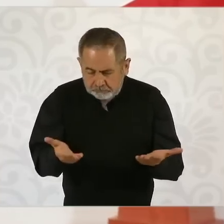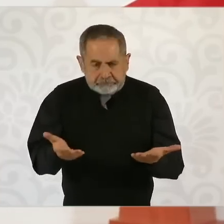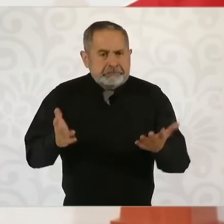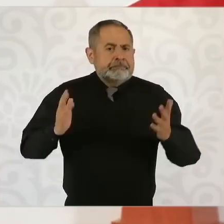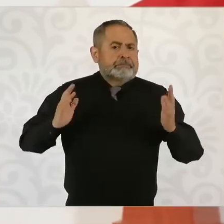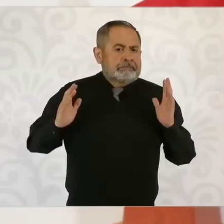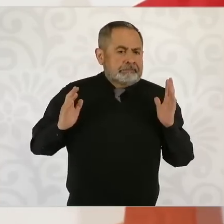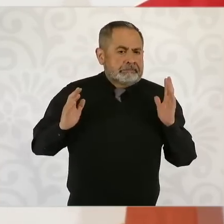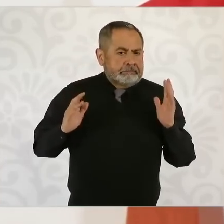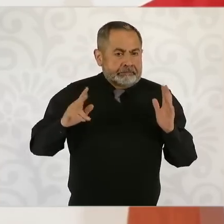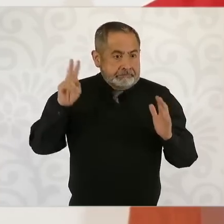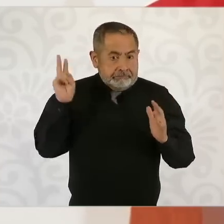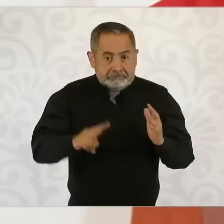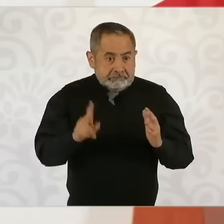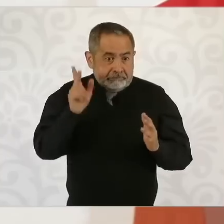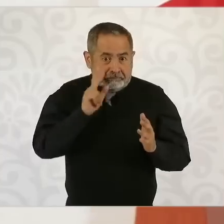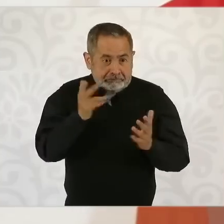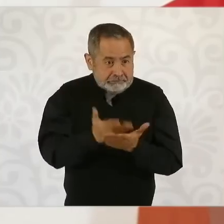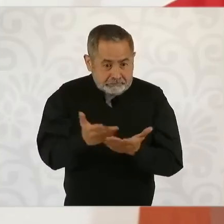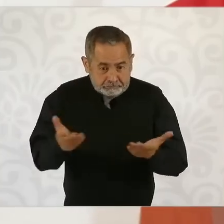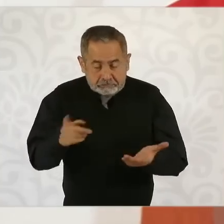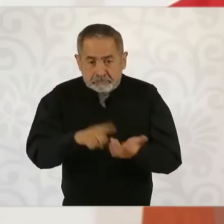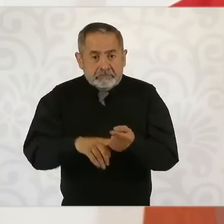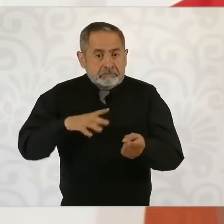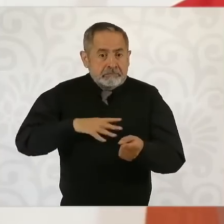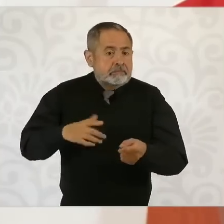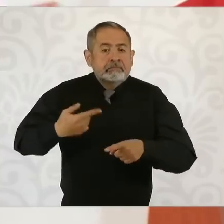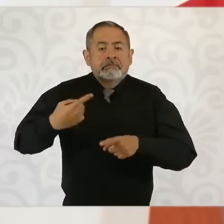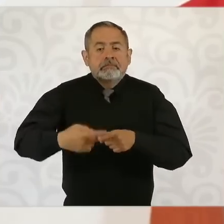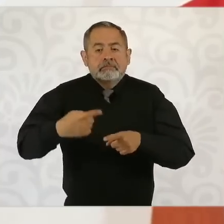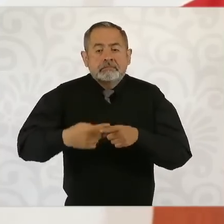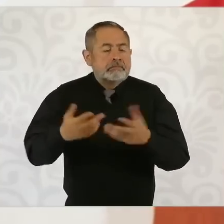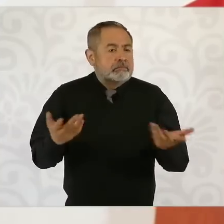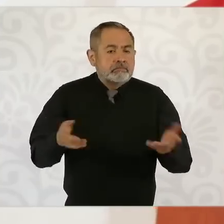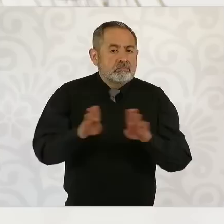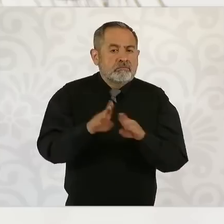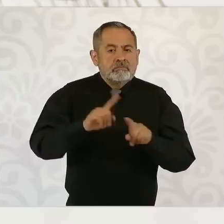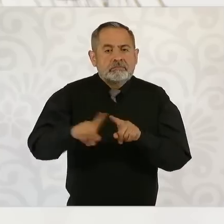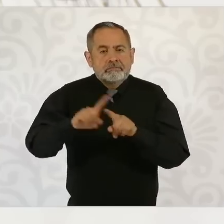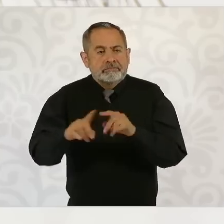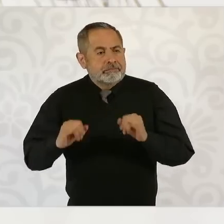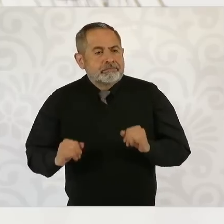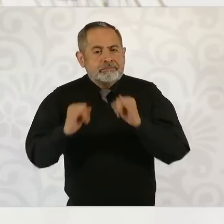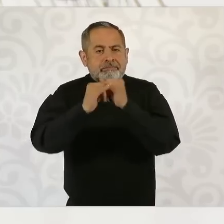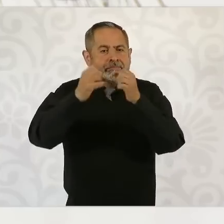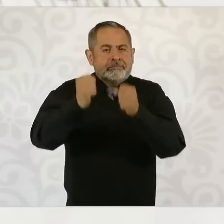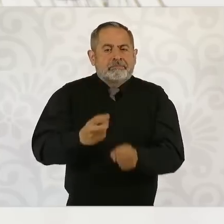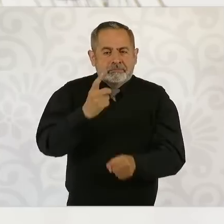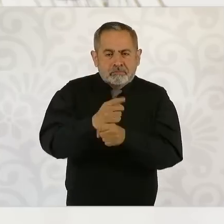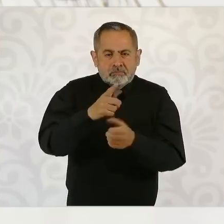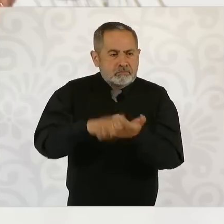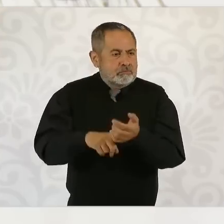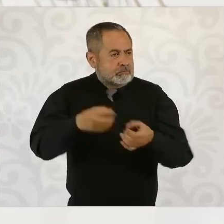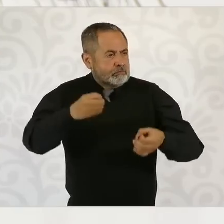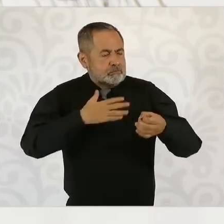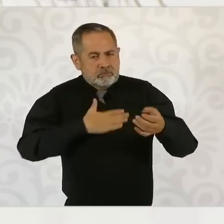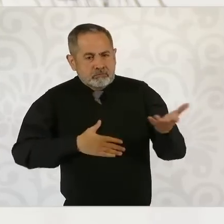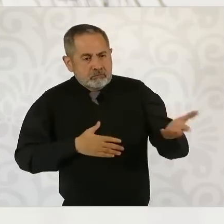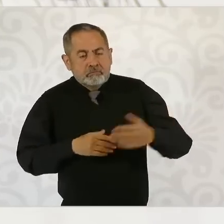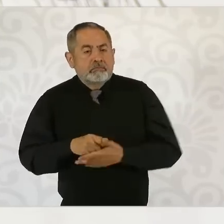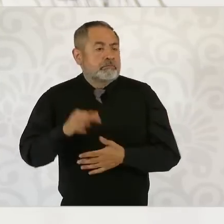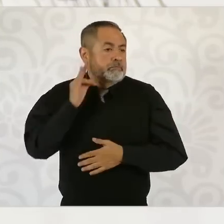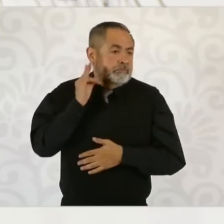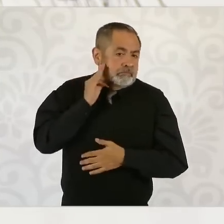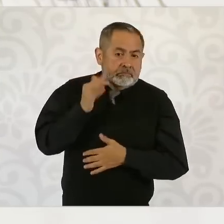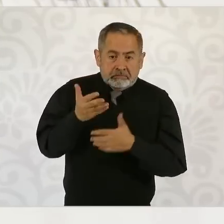es decir, si realmente hay elementos. ¿Quién puede decirlo? Pues las instituciones de seguridad y justicia, la